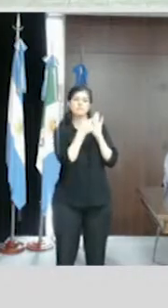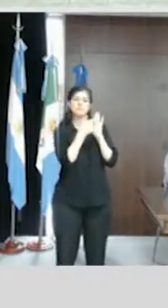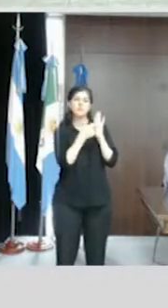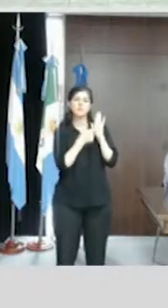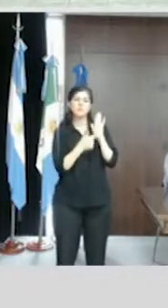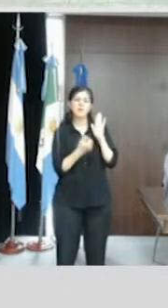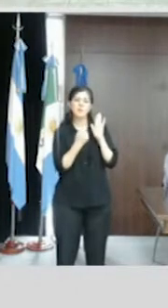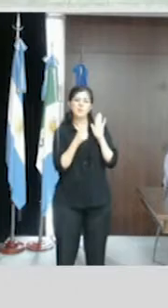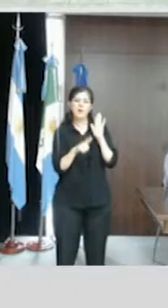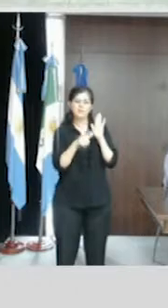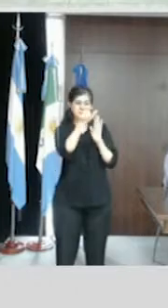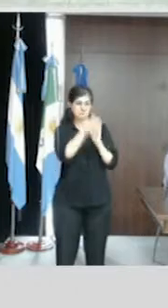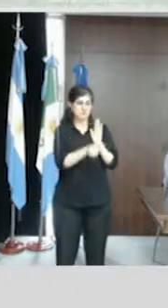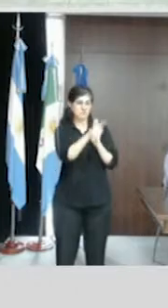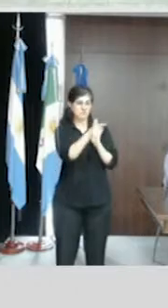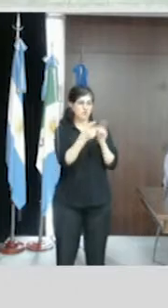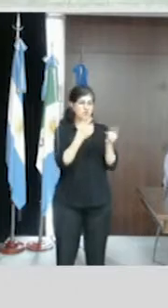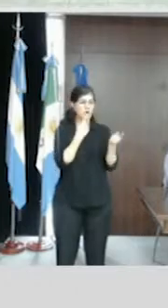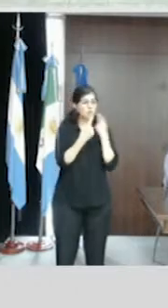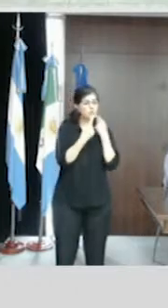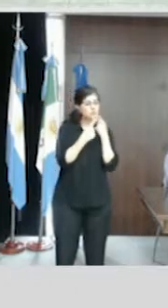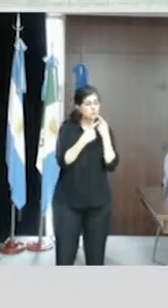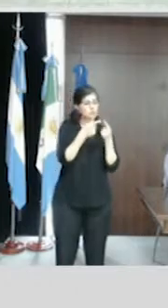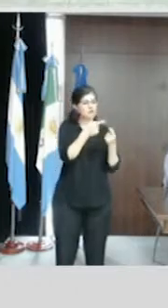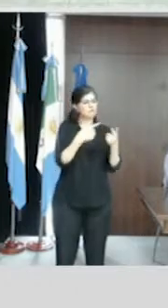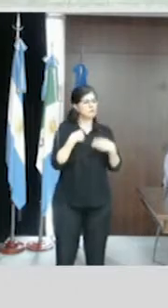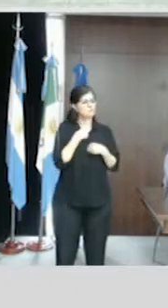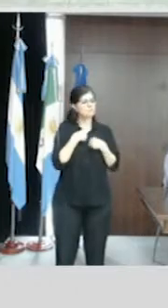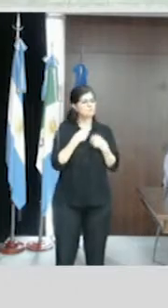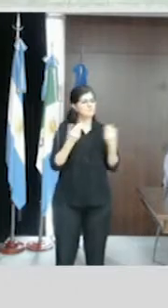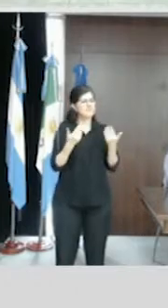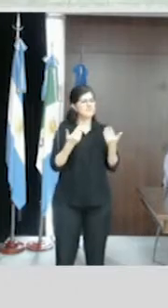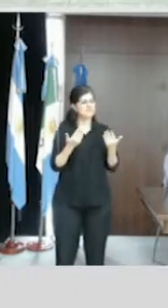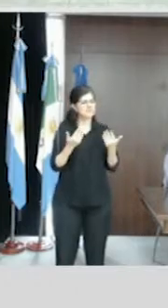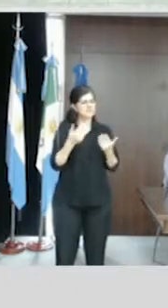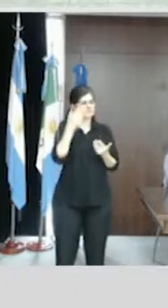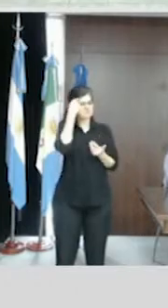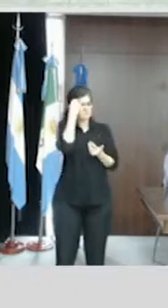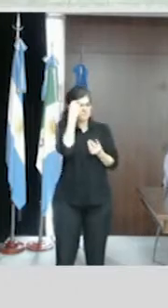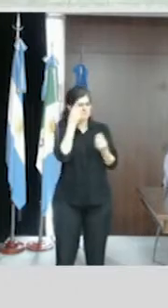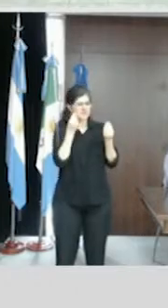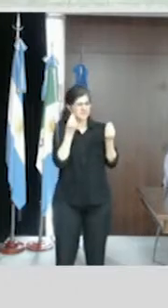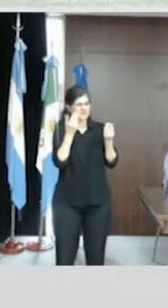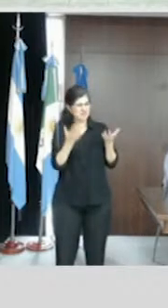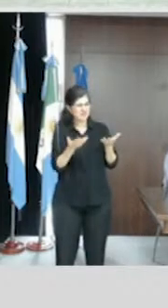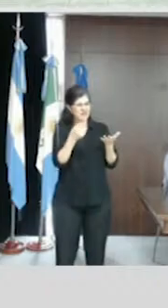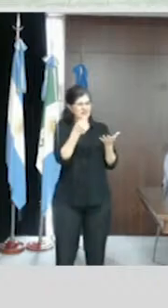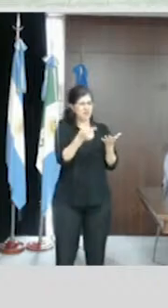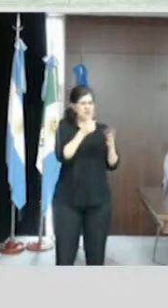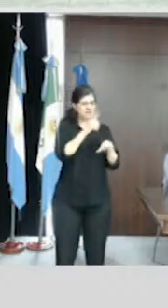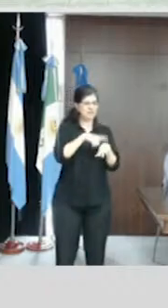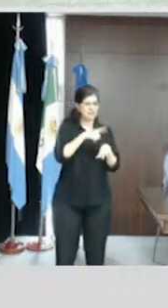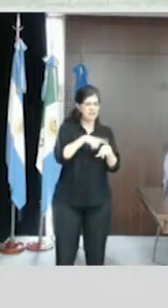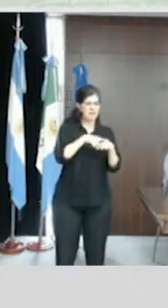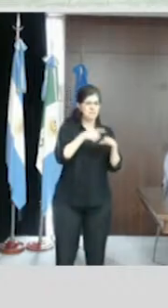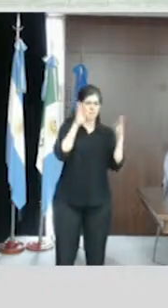está pasando. ¿Sí? ¿Qué piensa? Que debido al tiempo que dedica a su